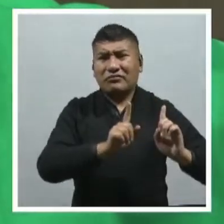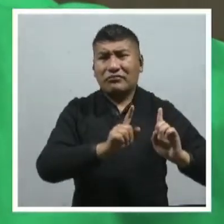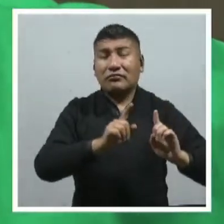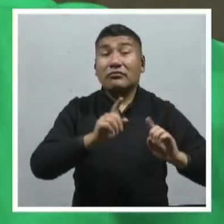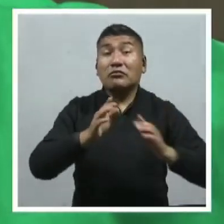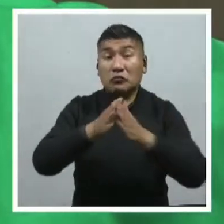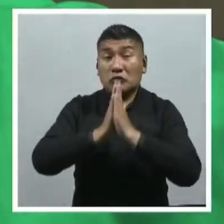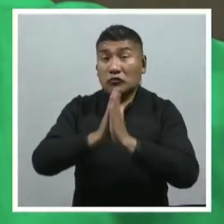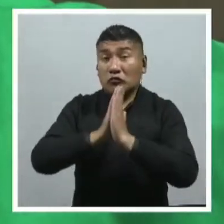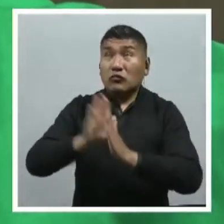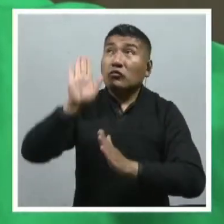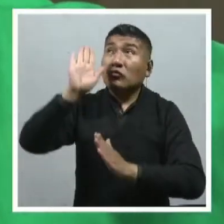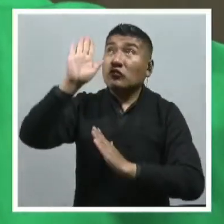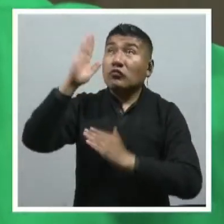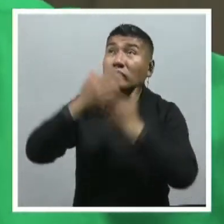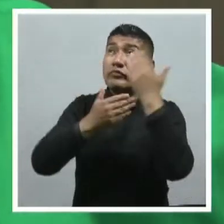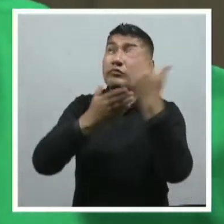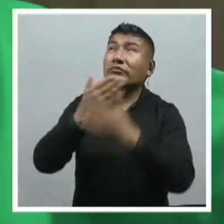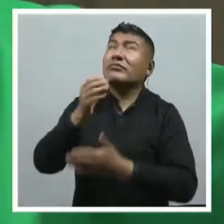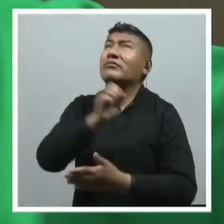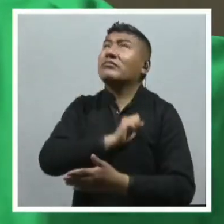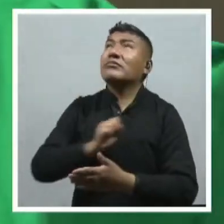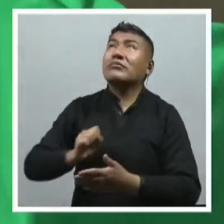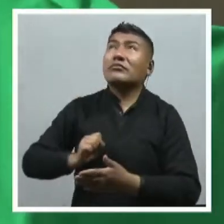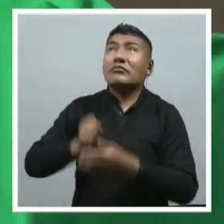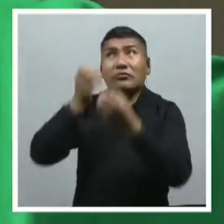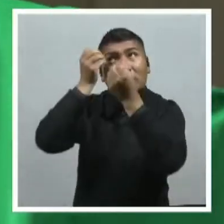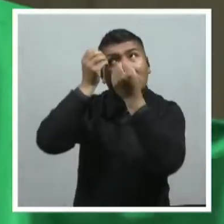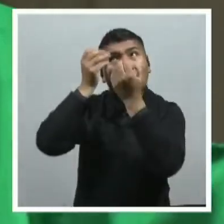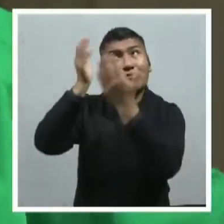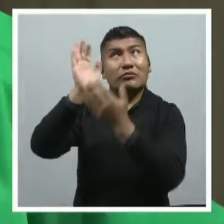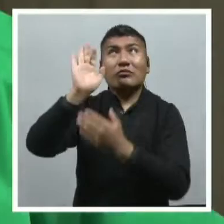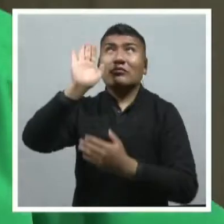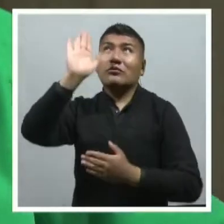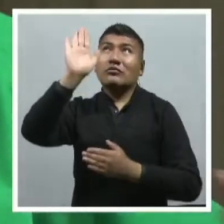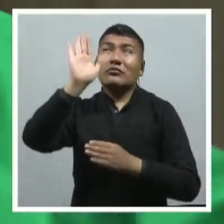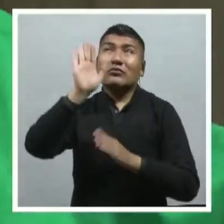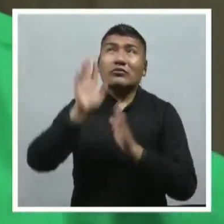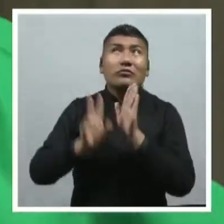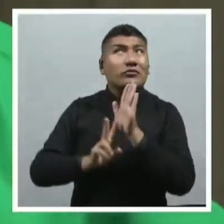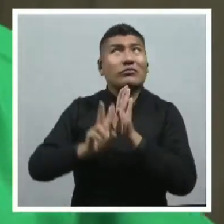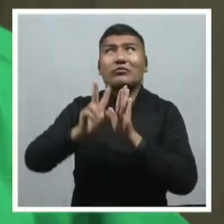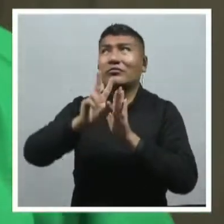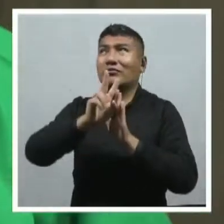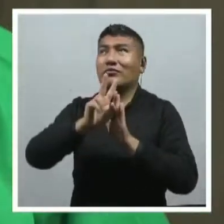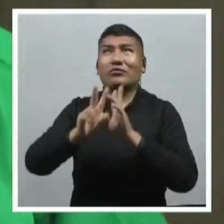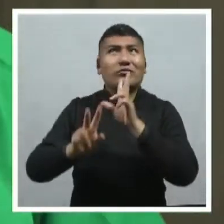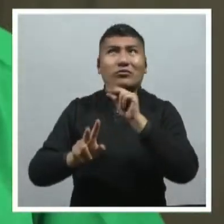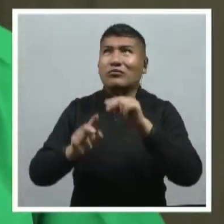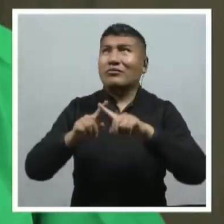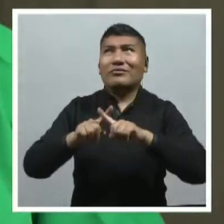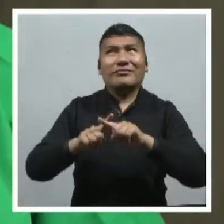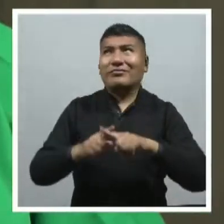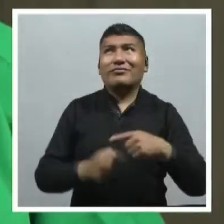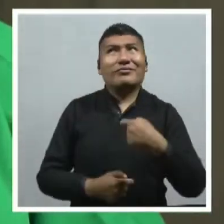de Dios y es decirle al Señor, Señor, que se haga tu voluntad y no las cosas que yo quiero.